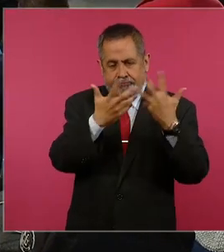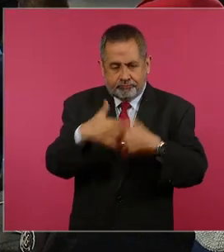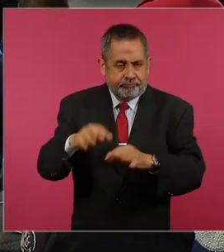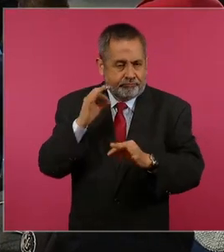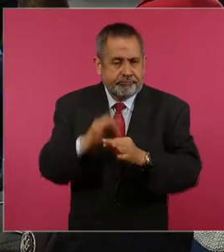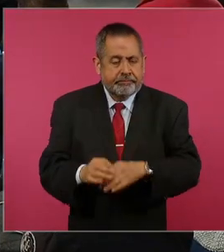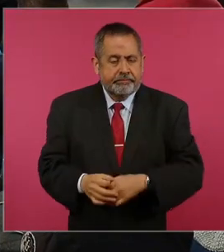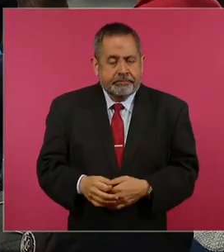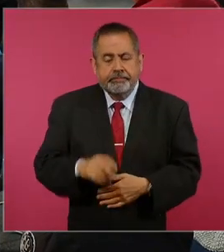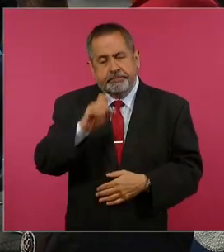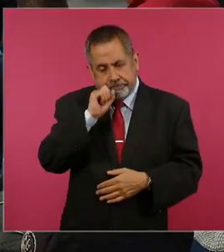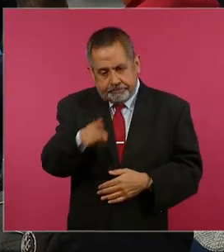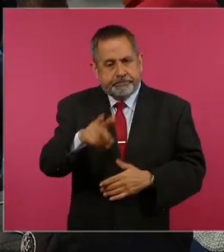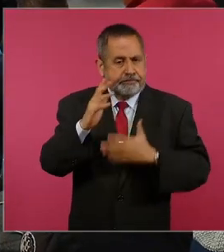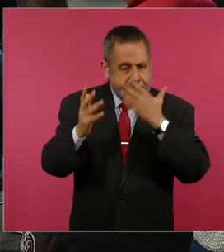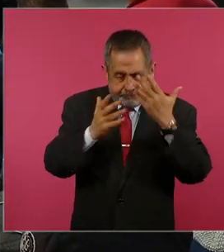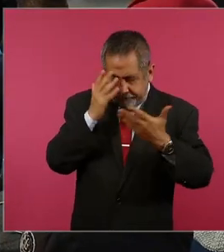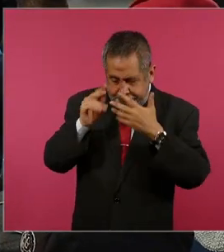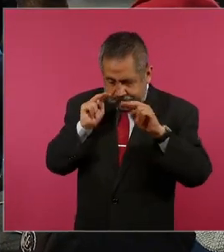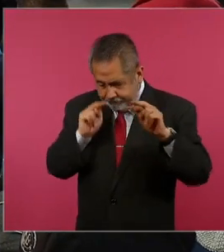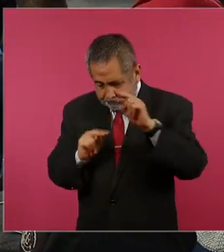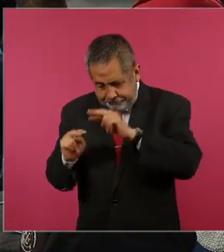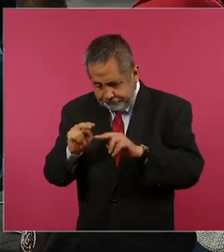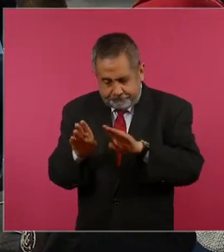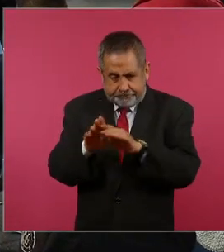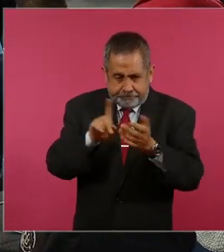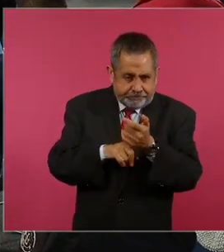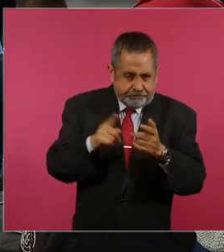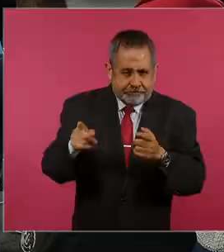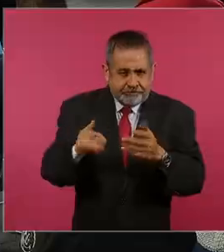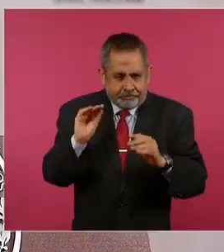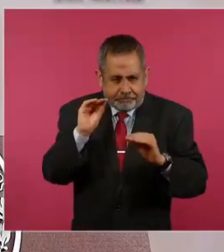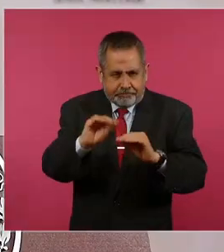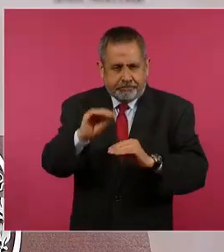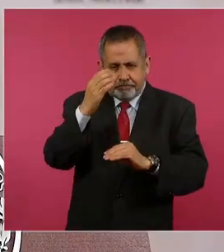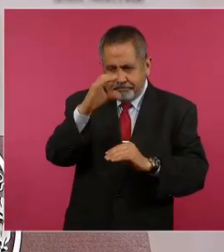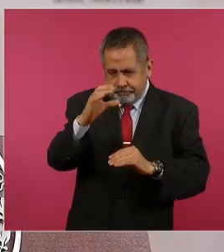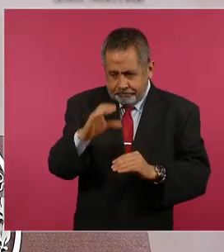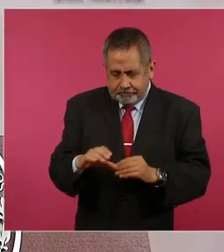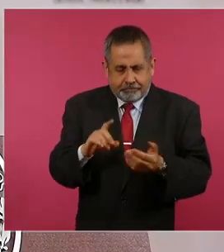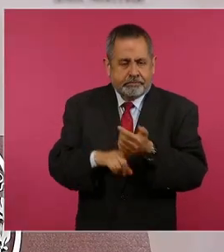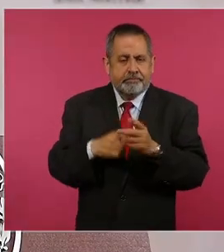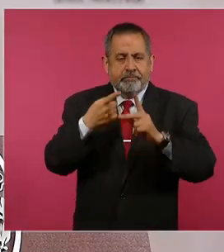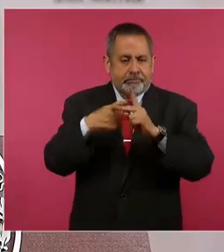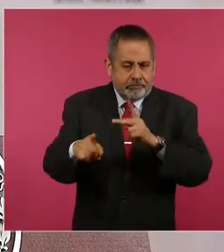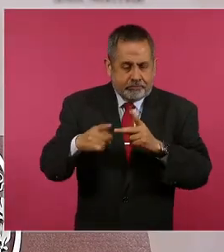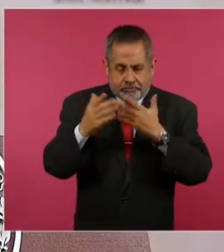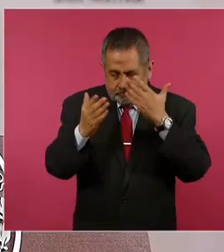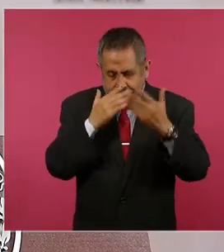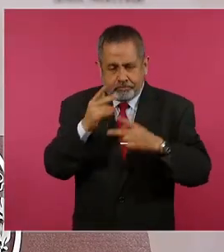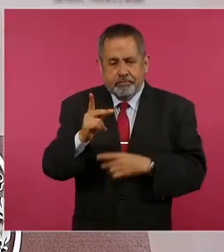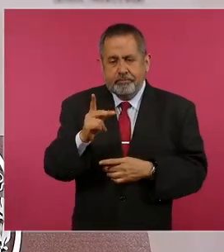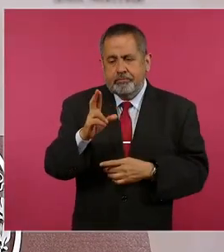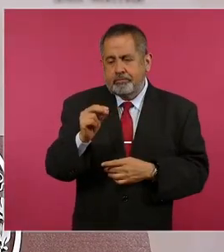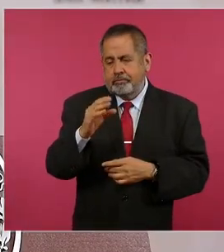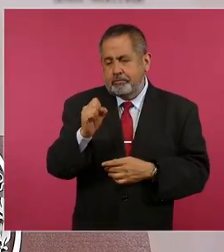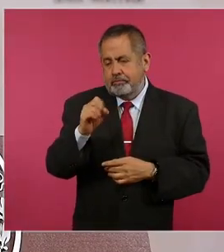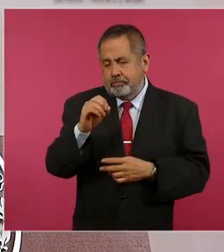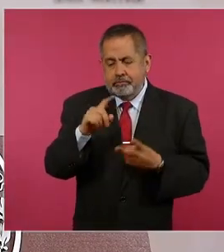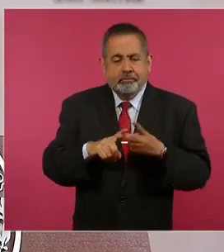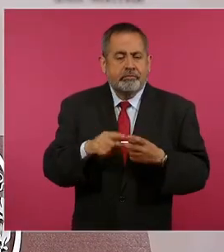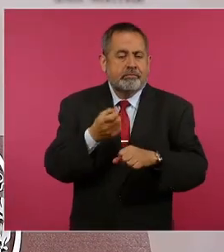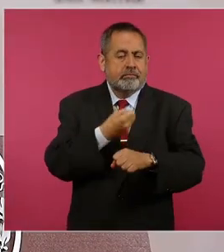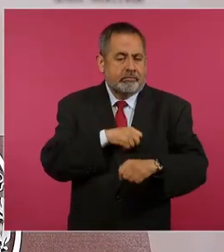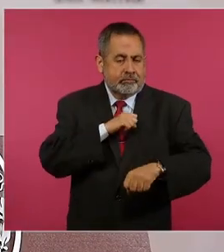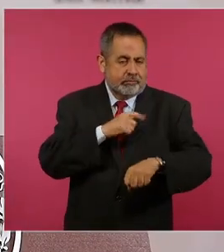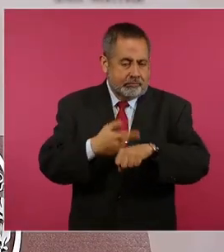se analizaron ya en menor detalle los contenidos de introducción, análisis de procesos de salud de